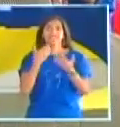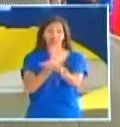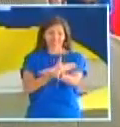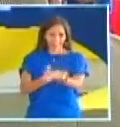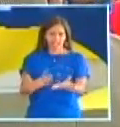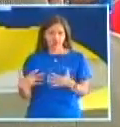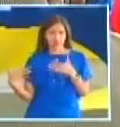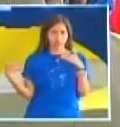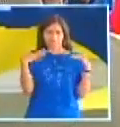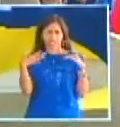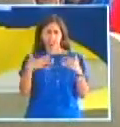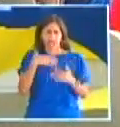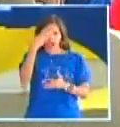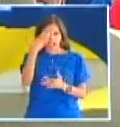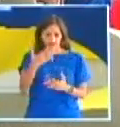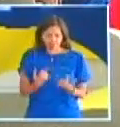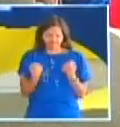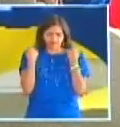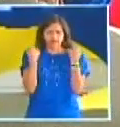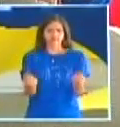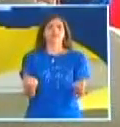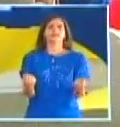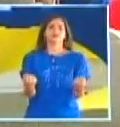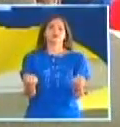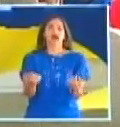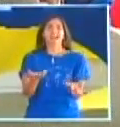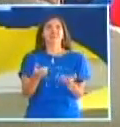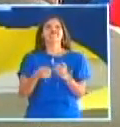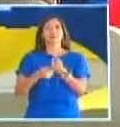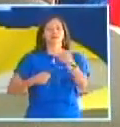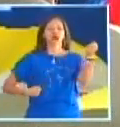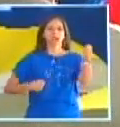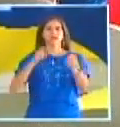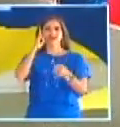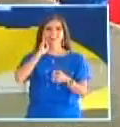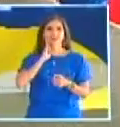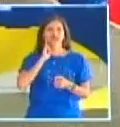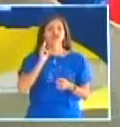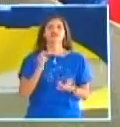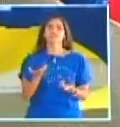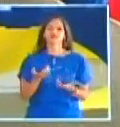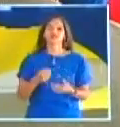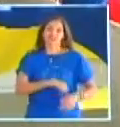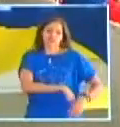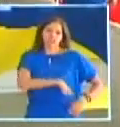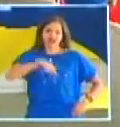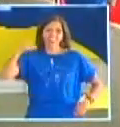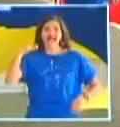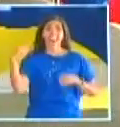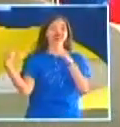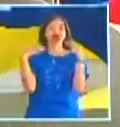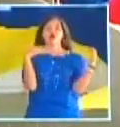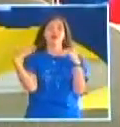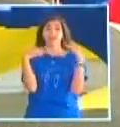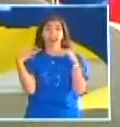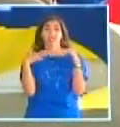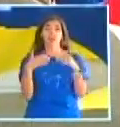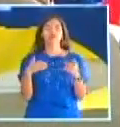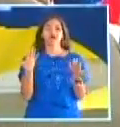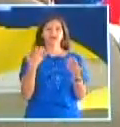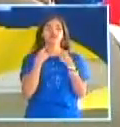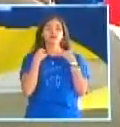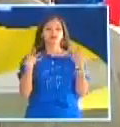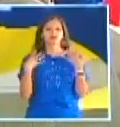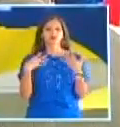sangre guerrera árabe, le entrego la espada que el libertador llevó como sable en la batalla más gloriosa que se ha librado en nuestra tierra,